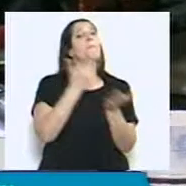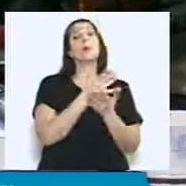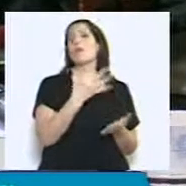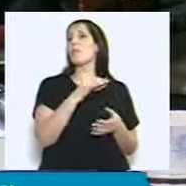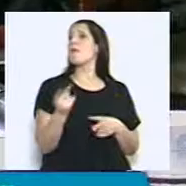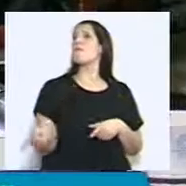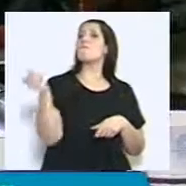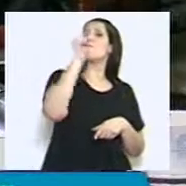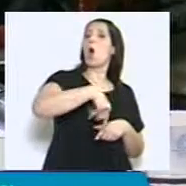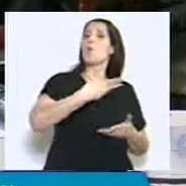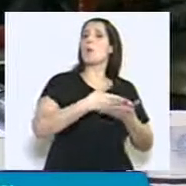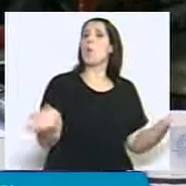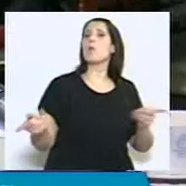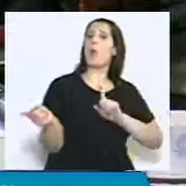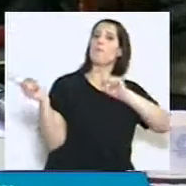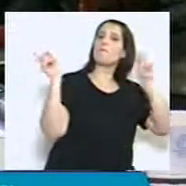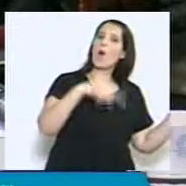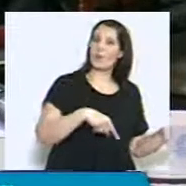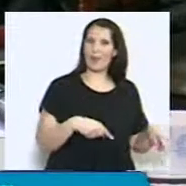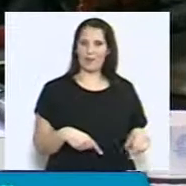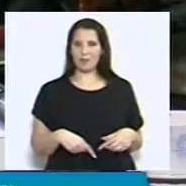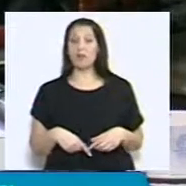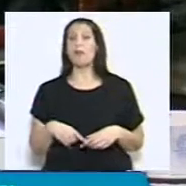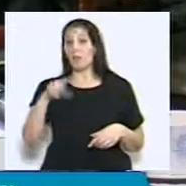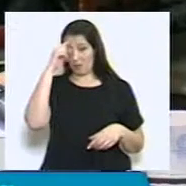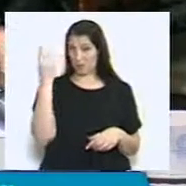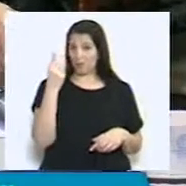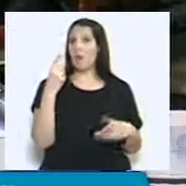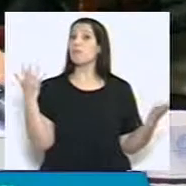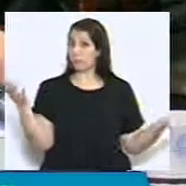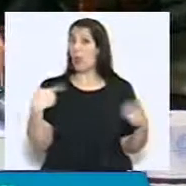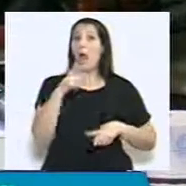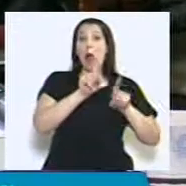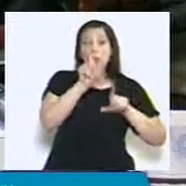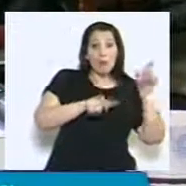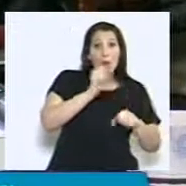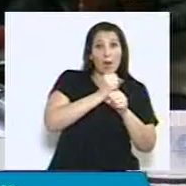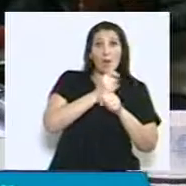a la administración pública nacional. En tal caso, los trabajadores que solicitan